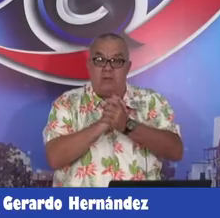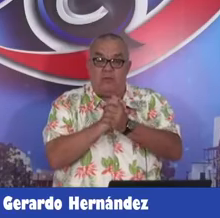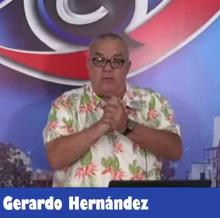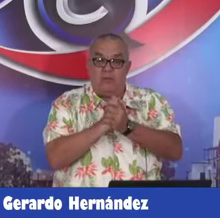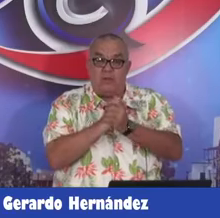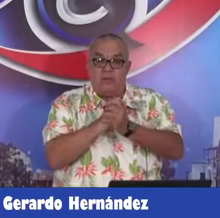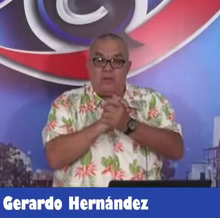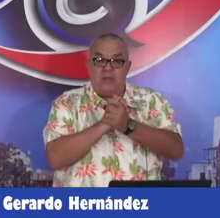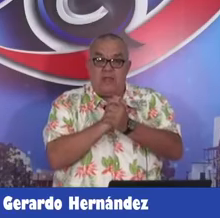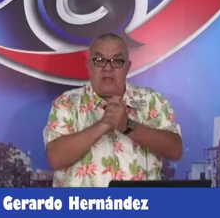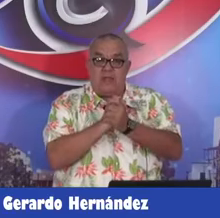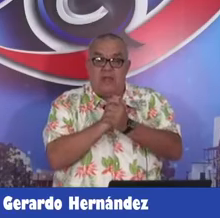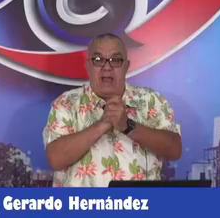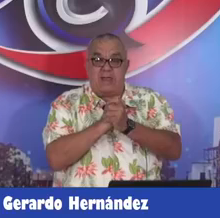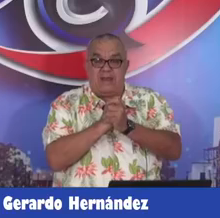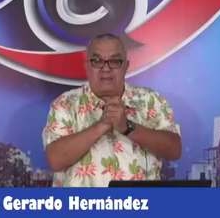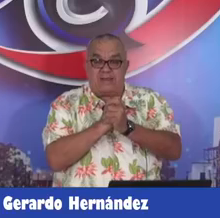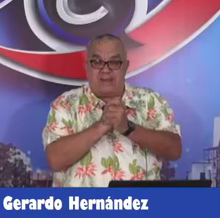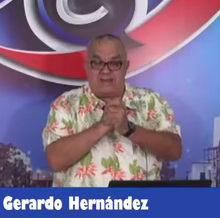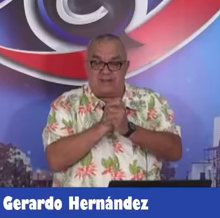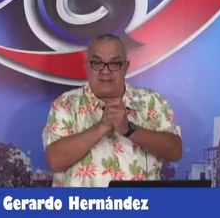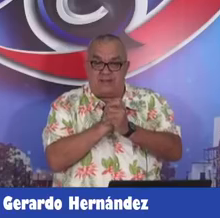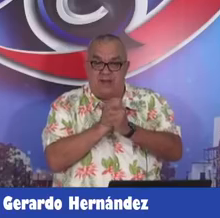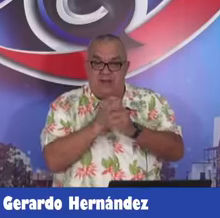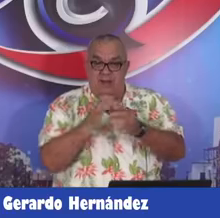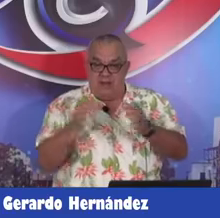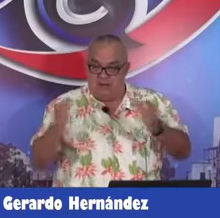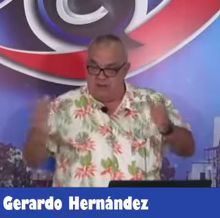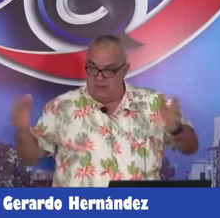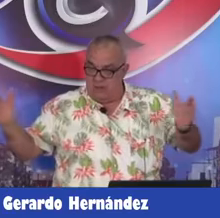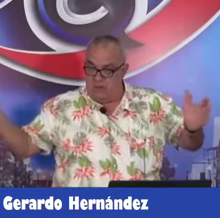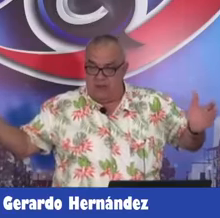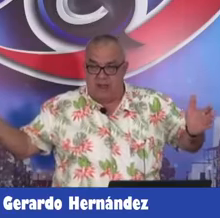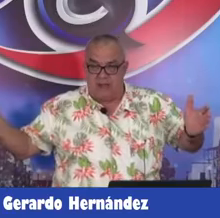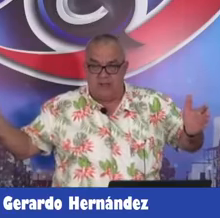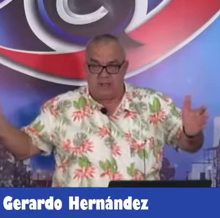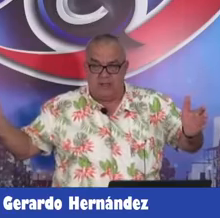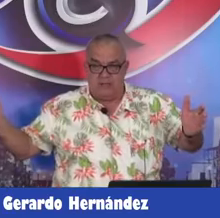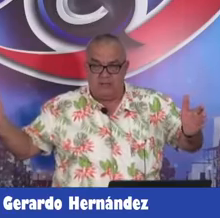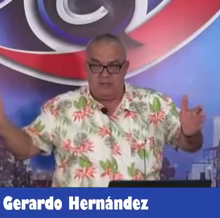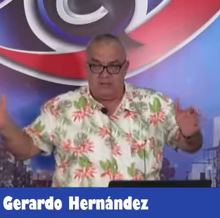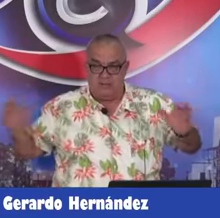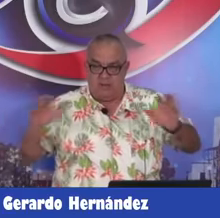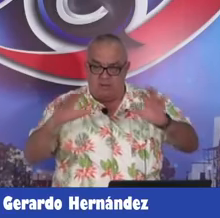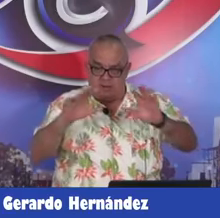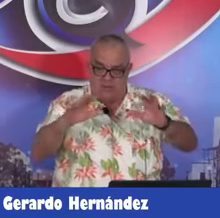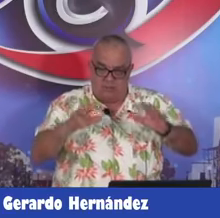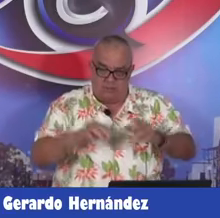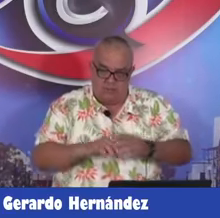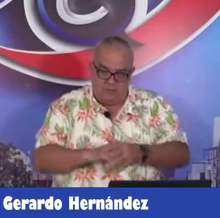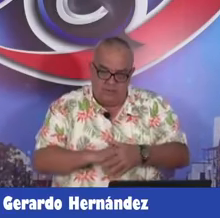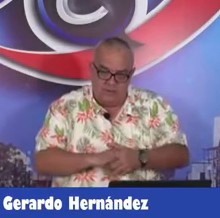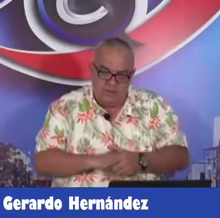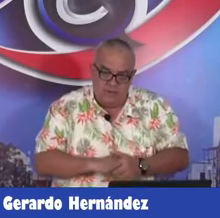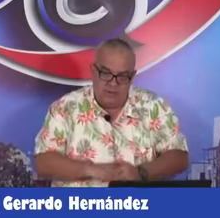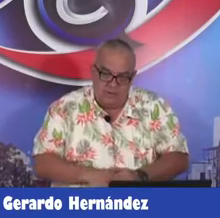acumulado ahí en las casas que tiene, dinero en cajas, en